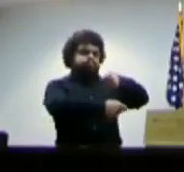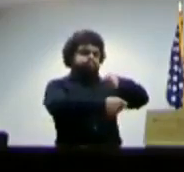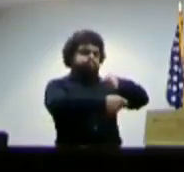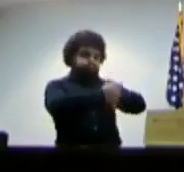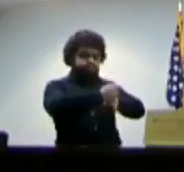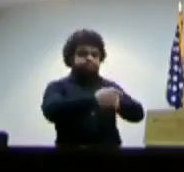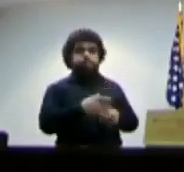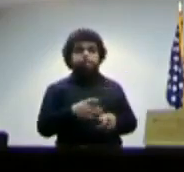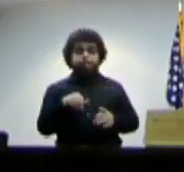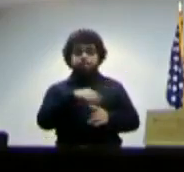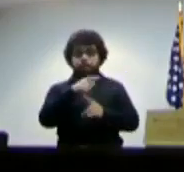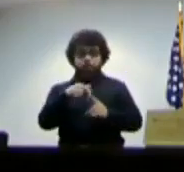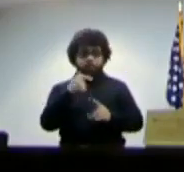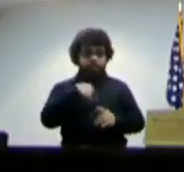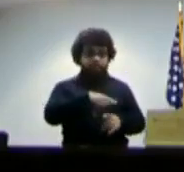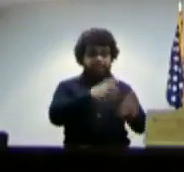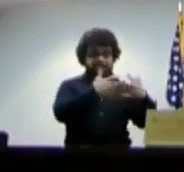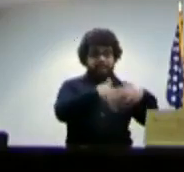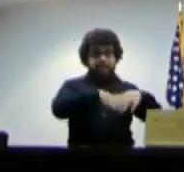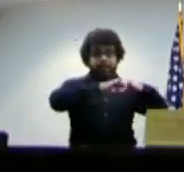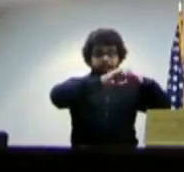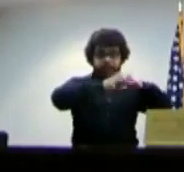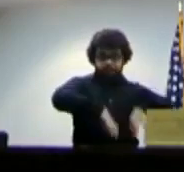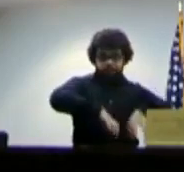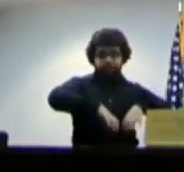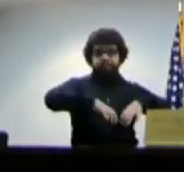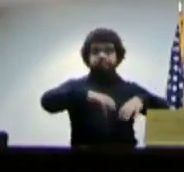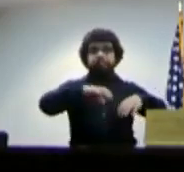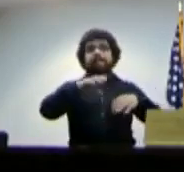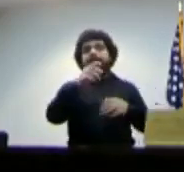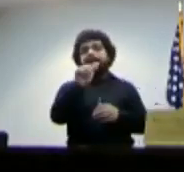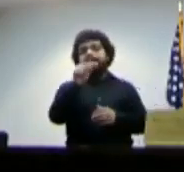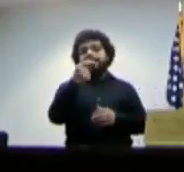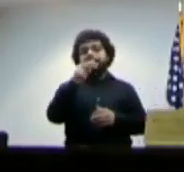manera forzada la unidad 1 de Aguirre,